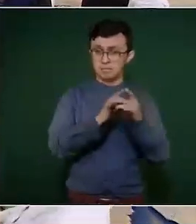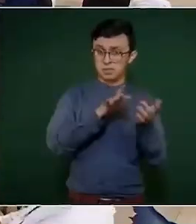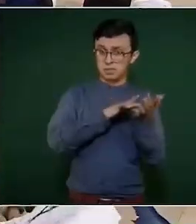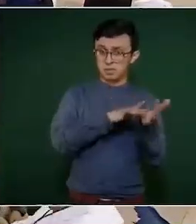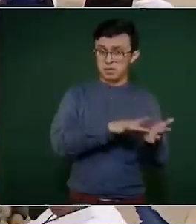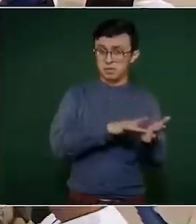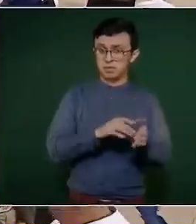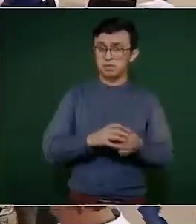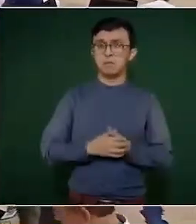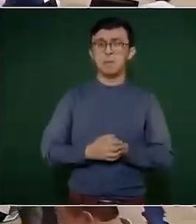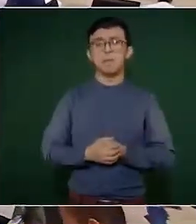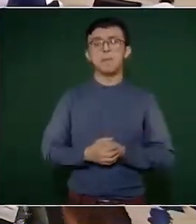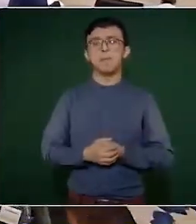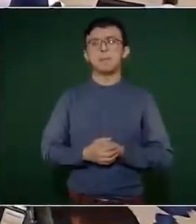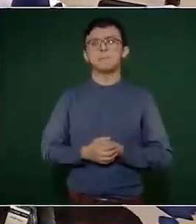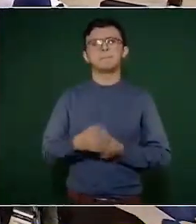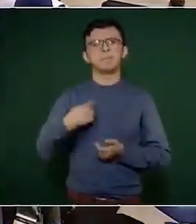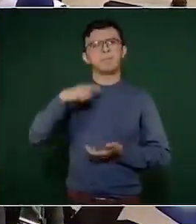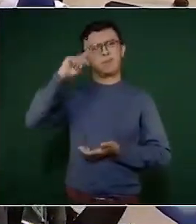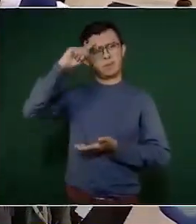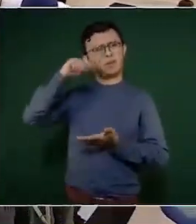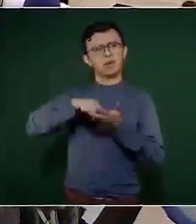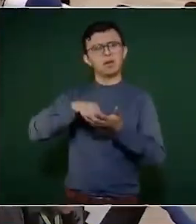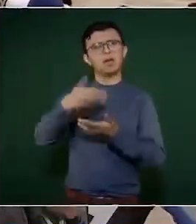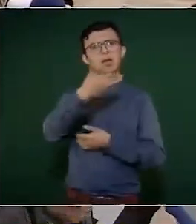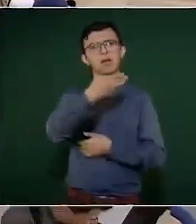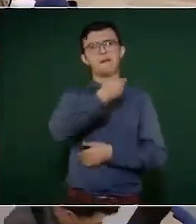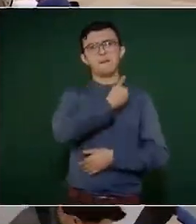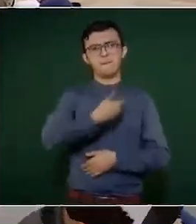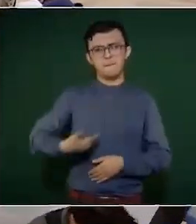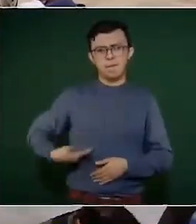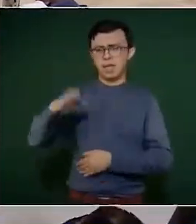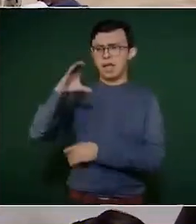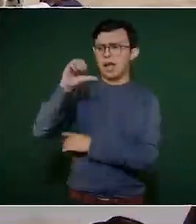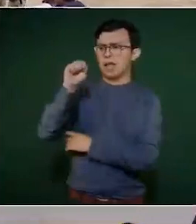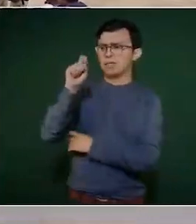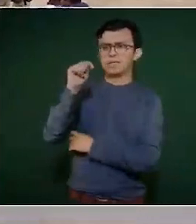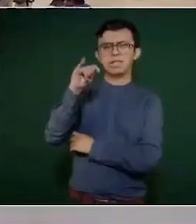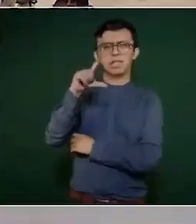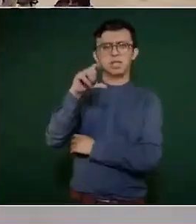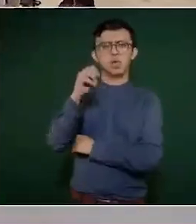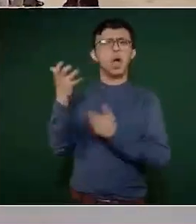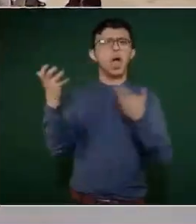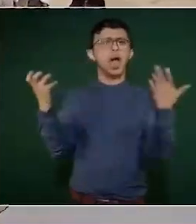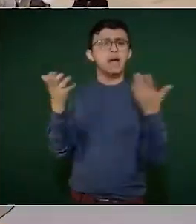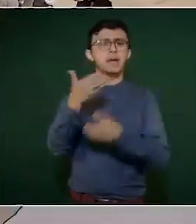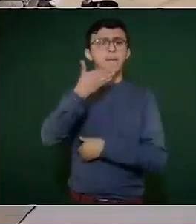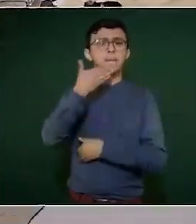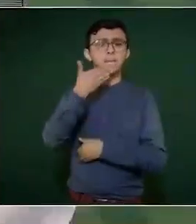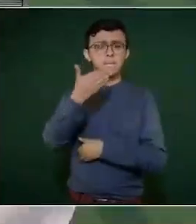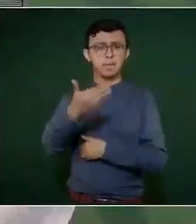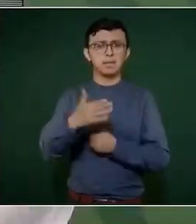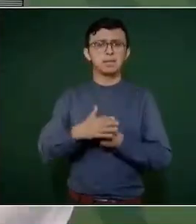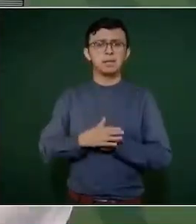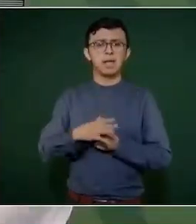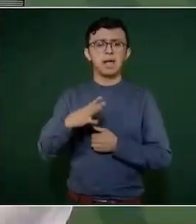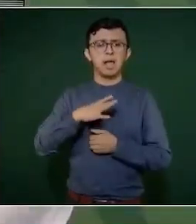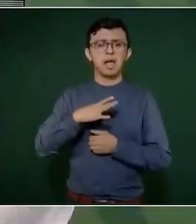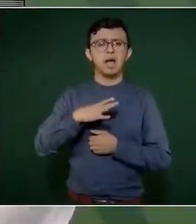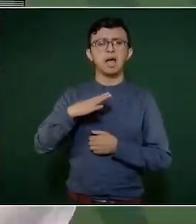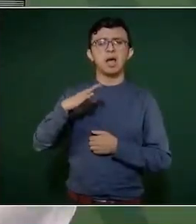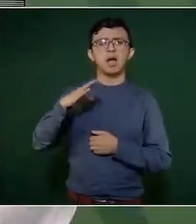Yo creo que hizo bien el presidente Castillo, recurrió a la OEA,